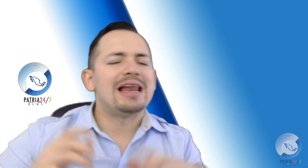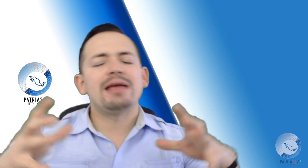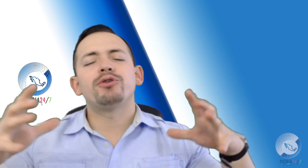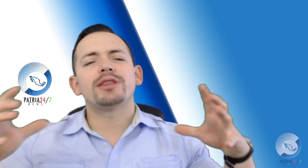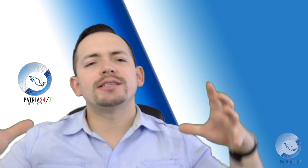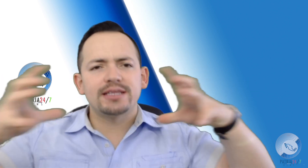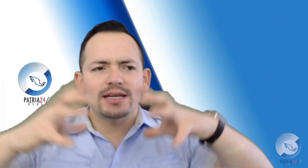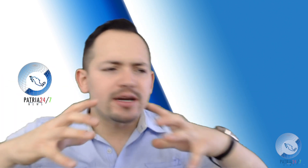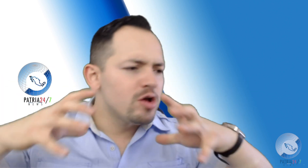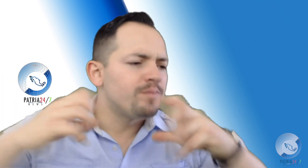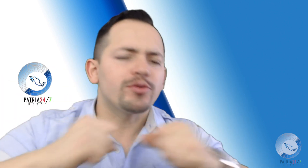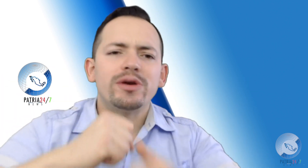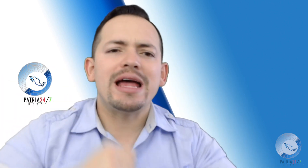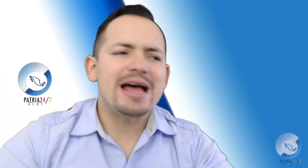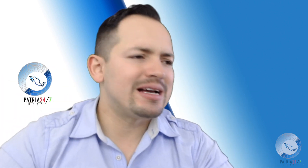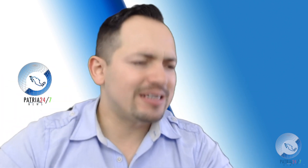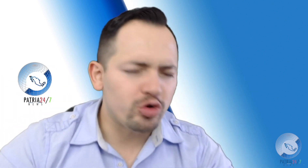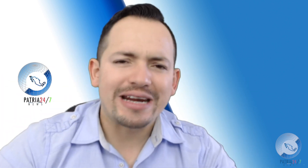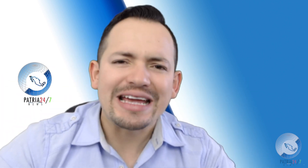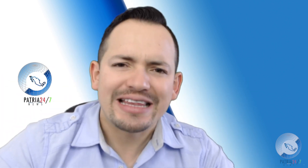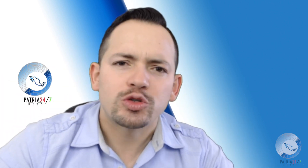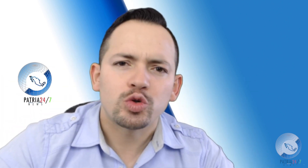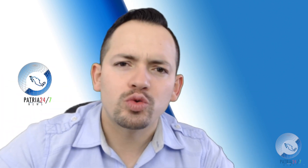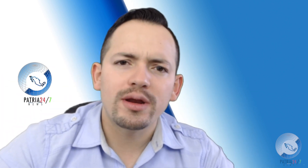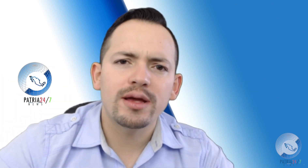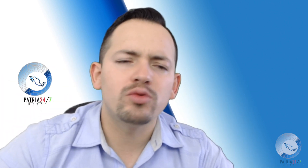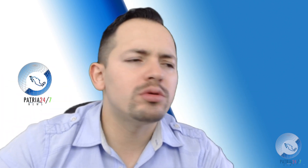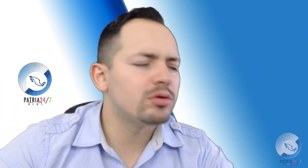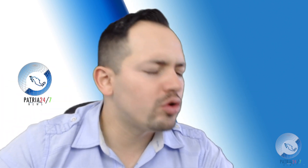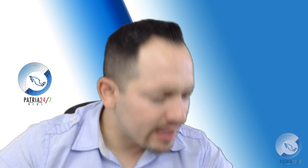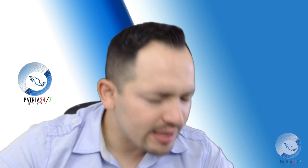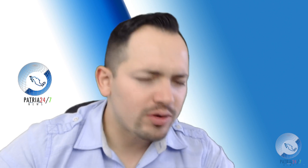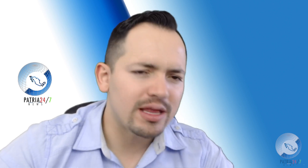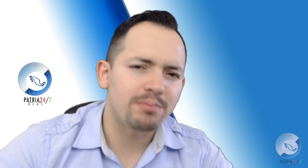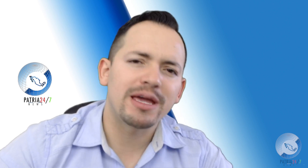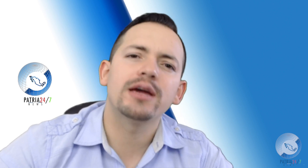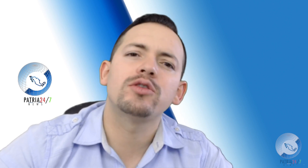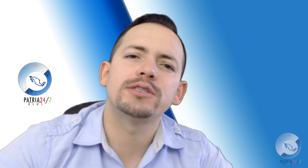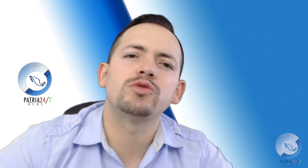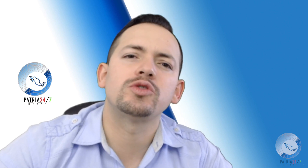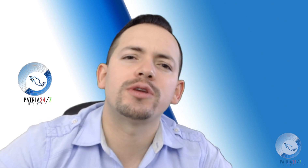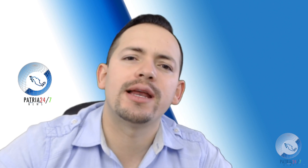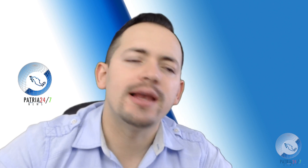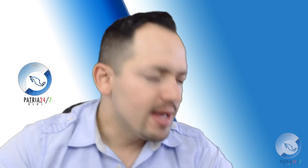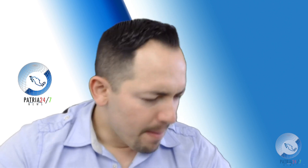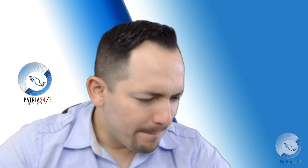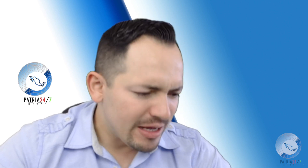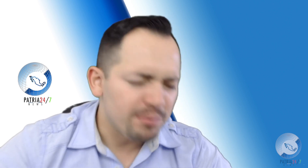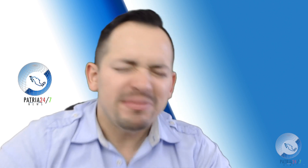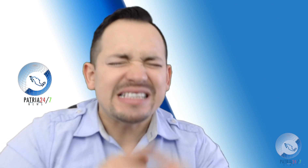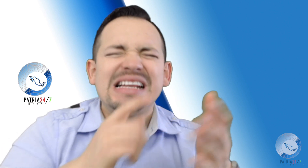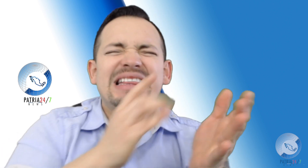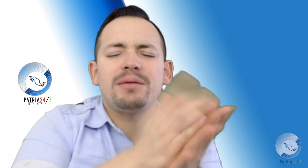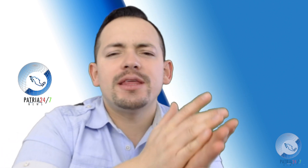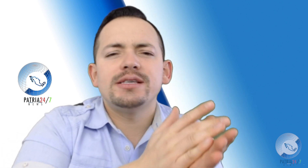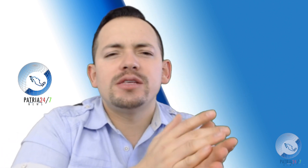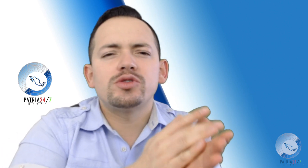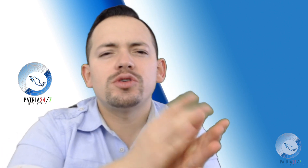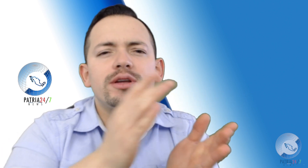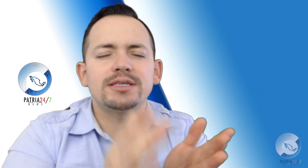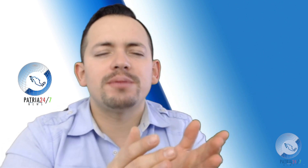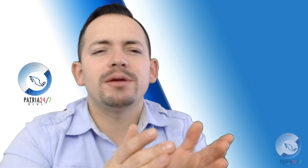2030. La importancia de tener una correcta estructura, un correcto andamiaje constitucional. Pero más que el